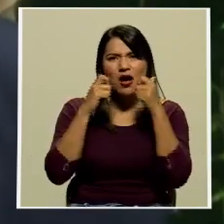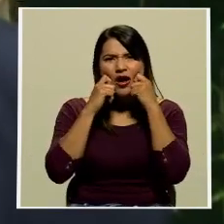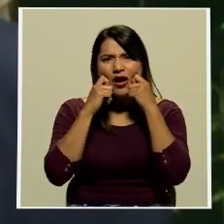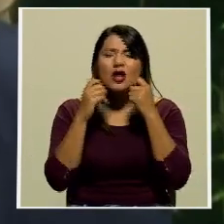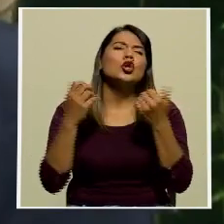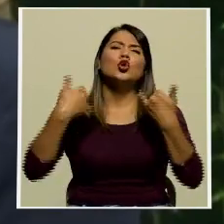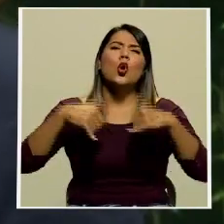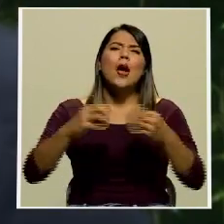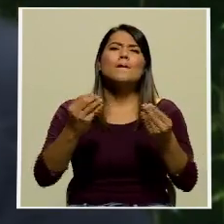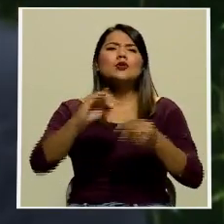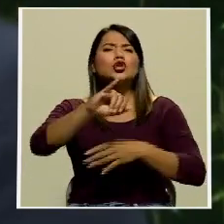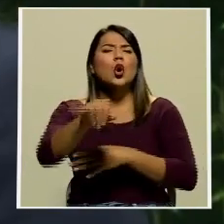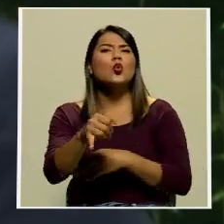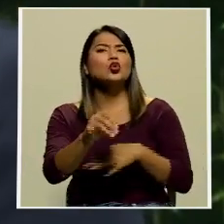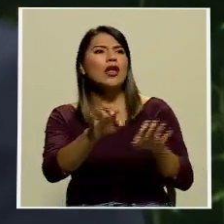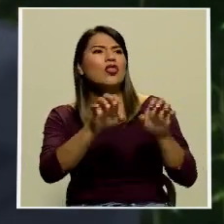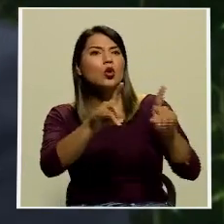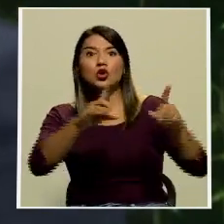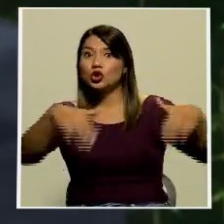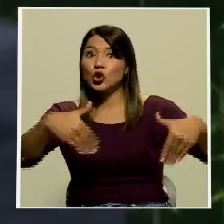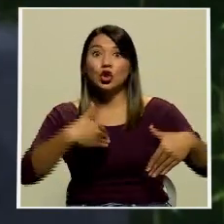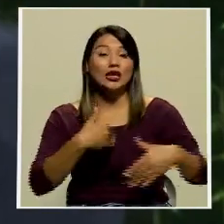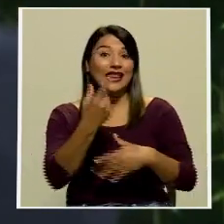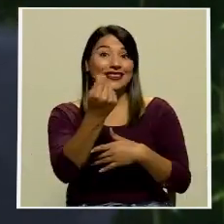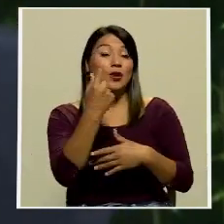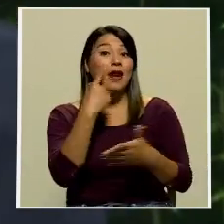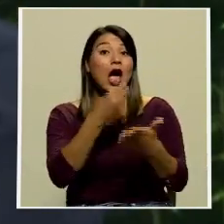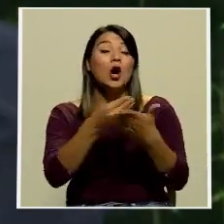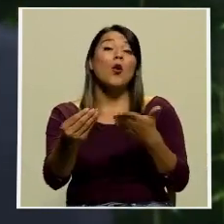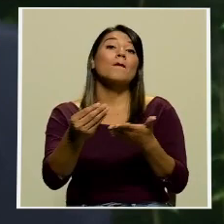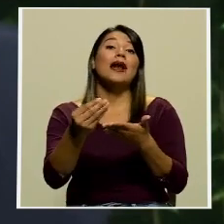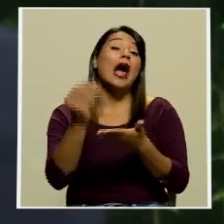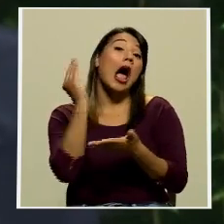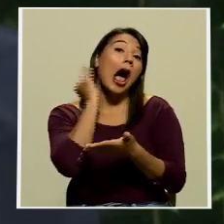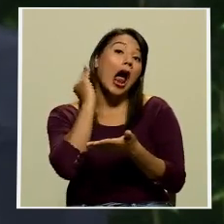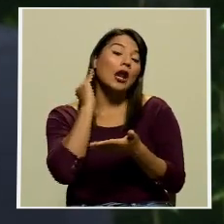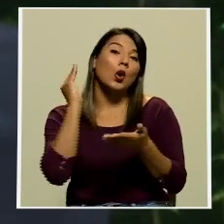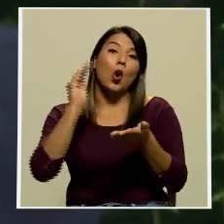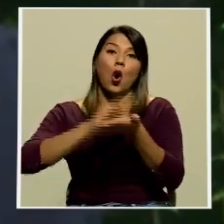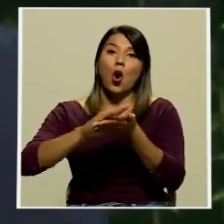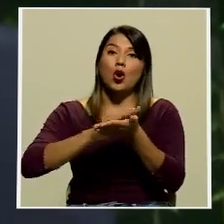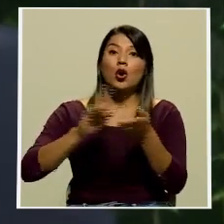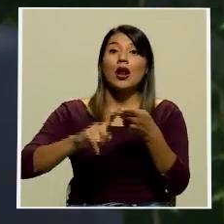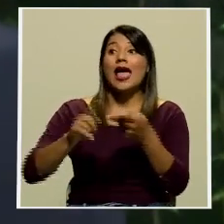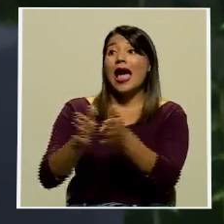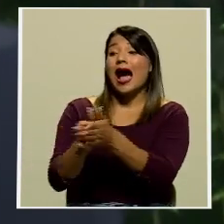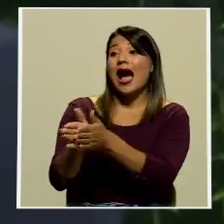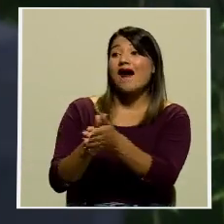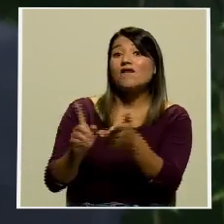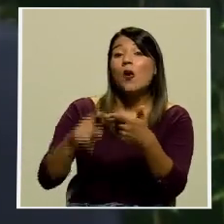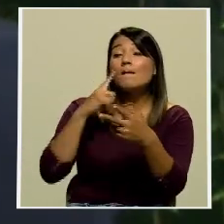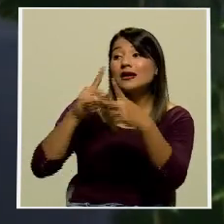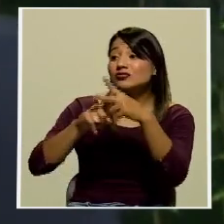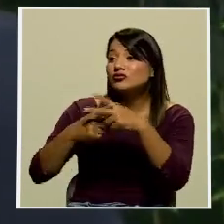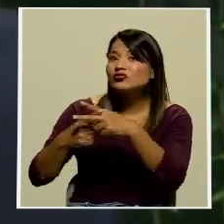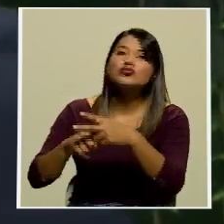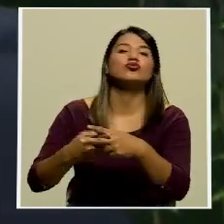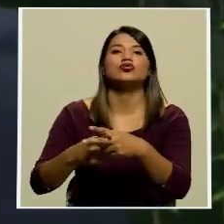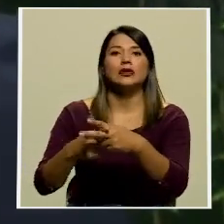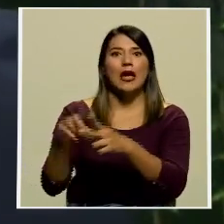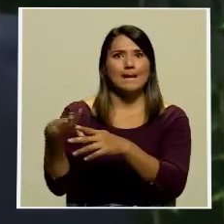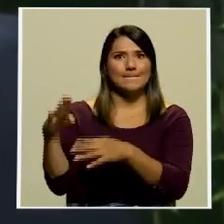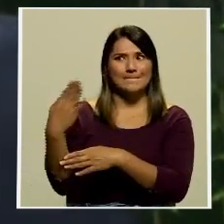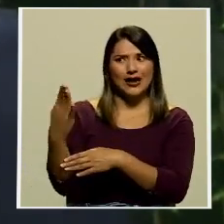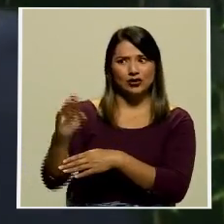juntas de educación que ni siquiera tienen la plata para comprar el alcohol en gel, el jabón, para reparar las baterías de baños, de lavamanos, y